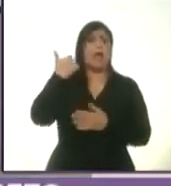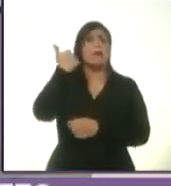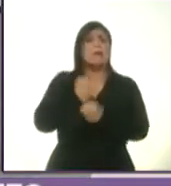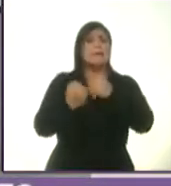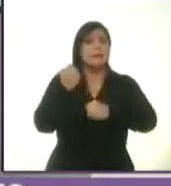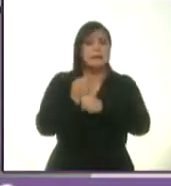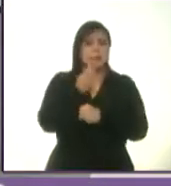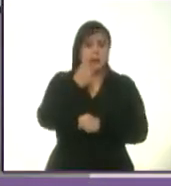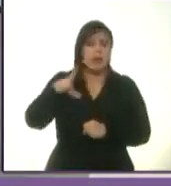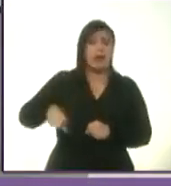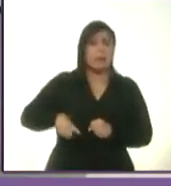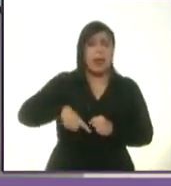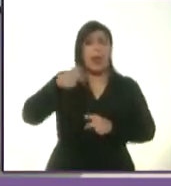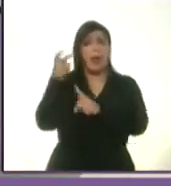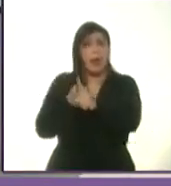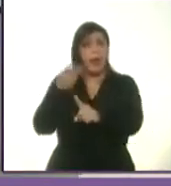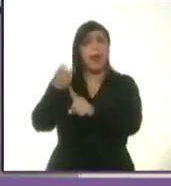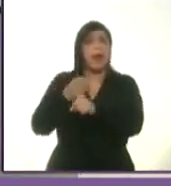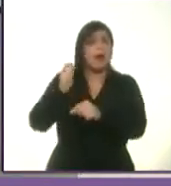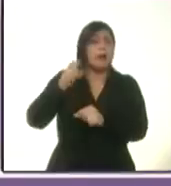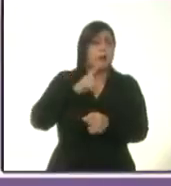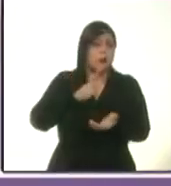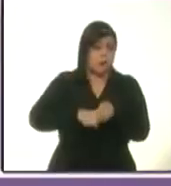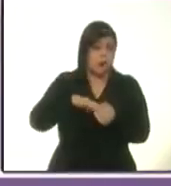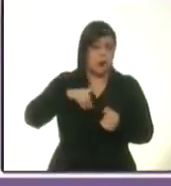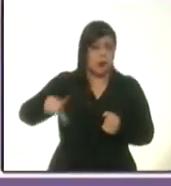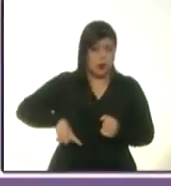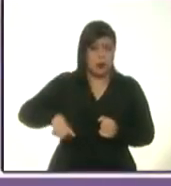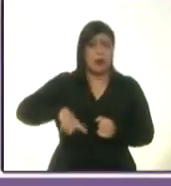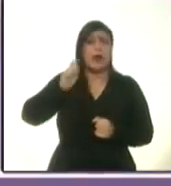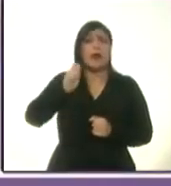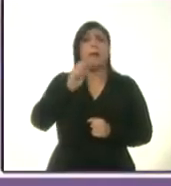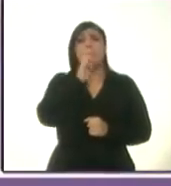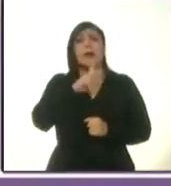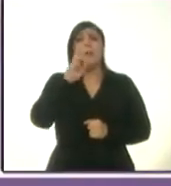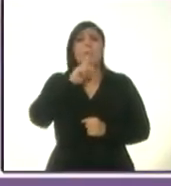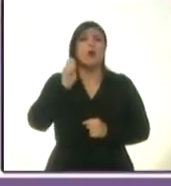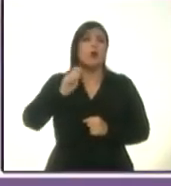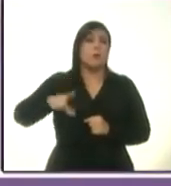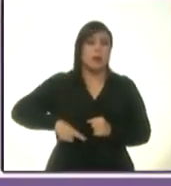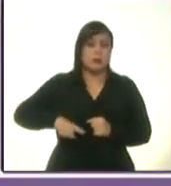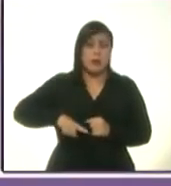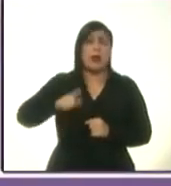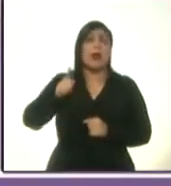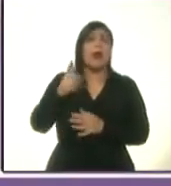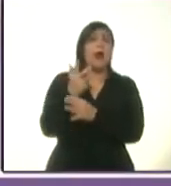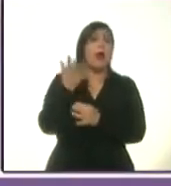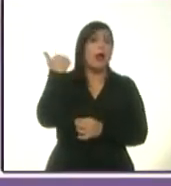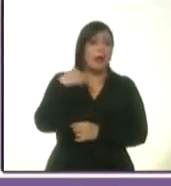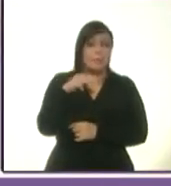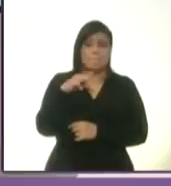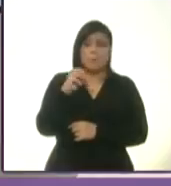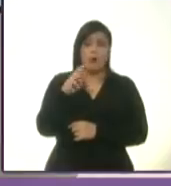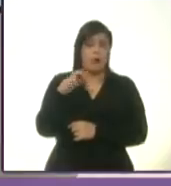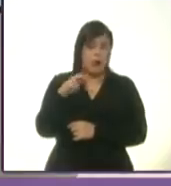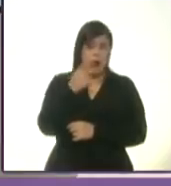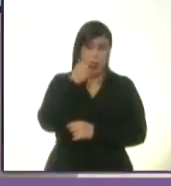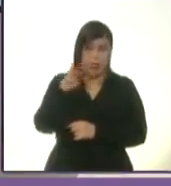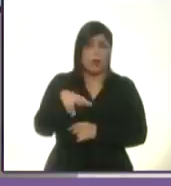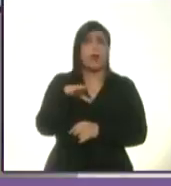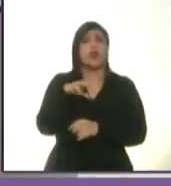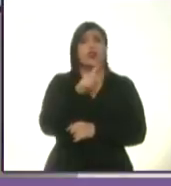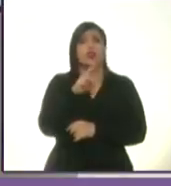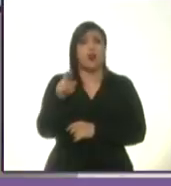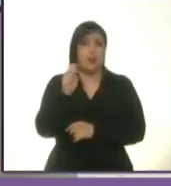que el gobierno que hoy están criticando el gobernante que están criticando iba a ser el mejor ellos nos dijeron que el doctor mancera